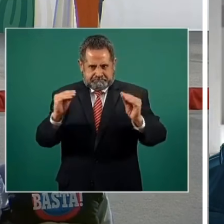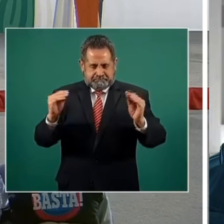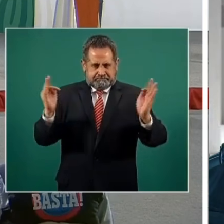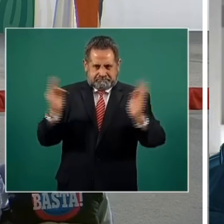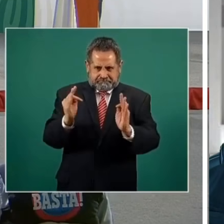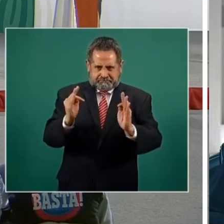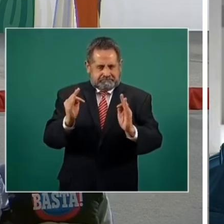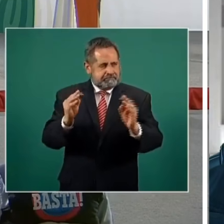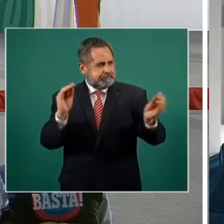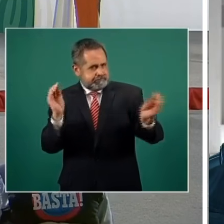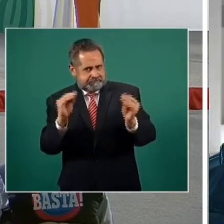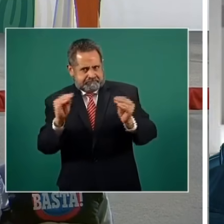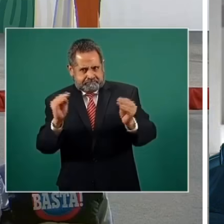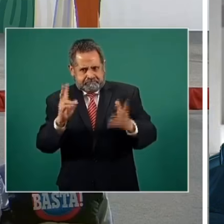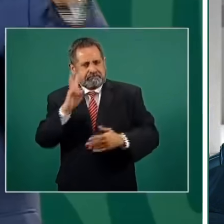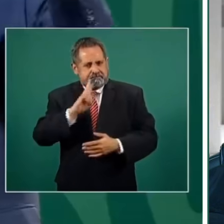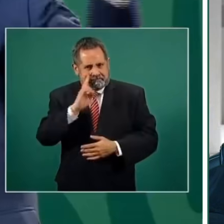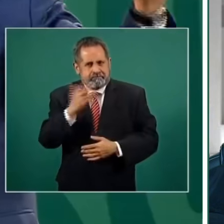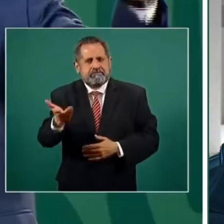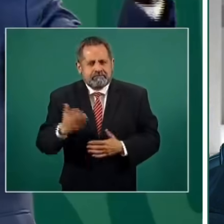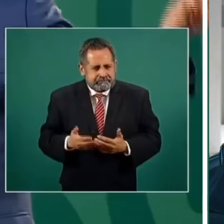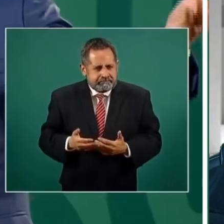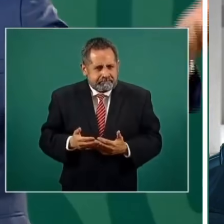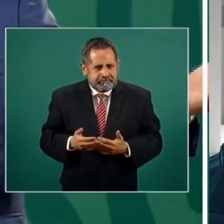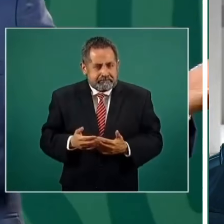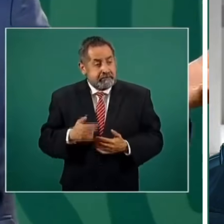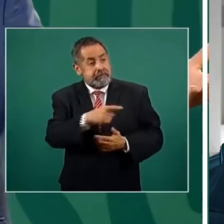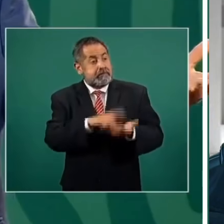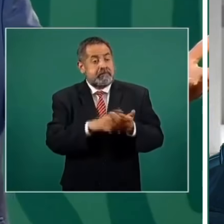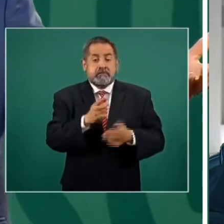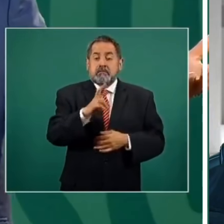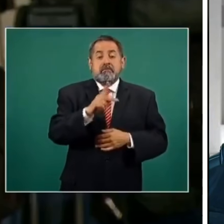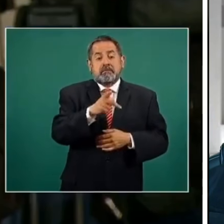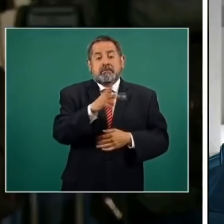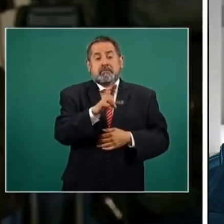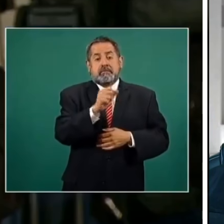Sería muy bueno. A ver qué nos dice el doctor Krause.